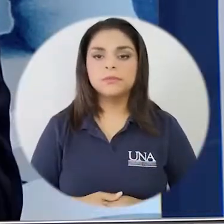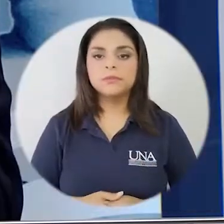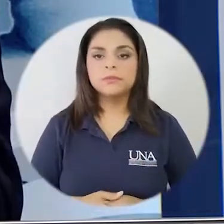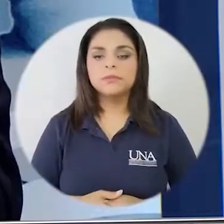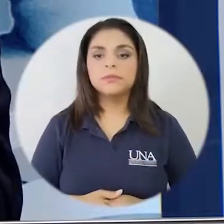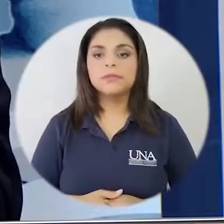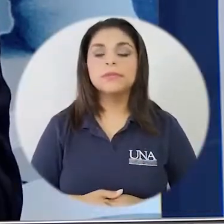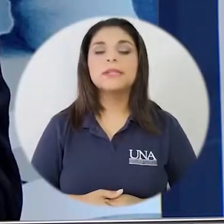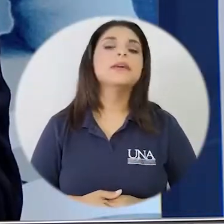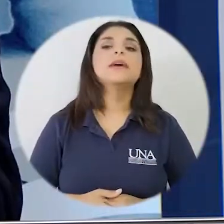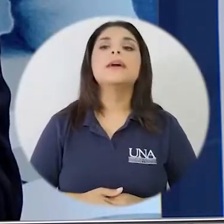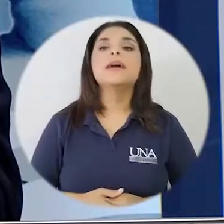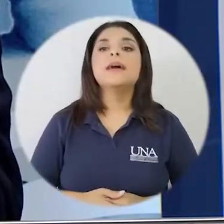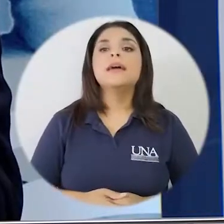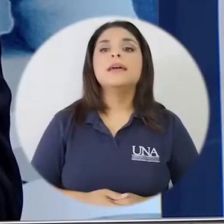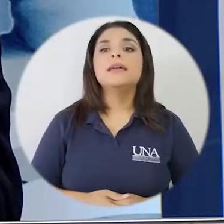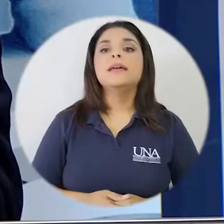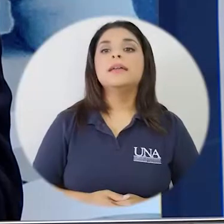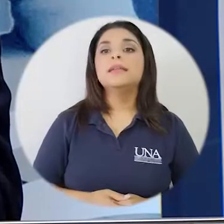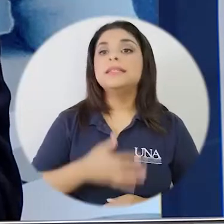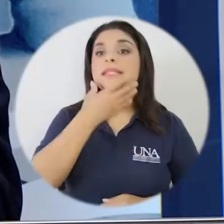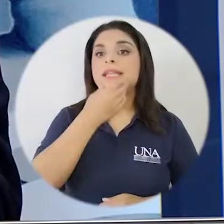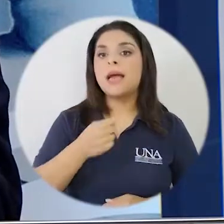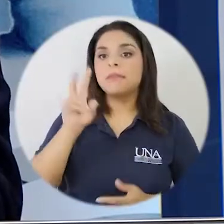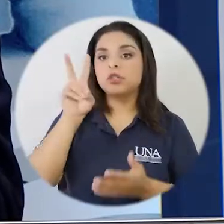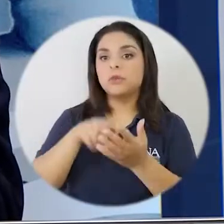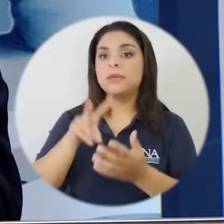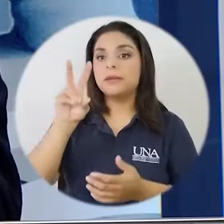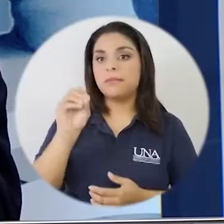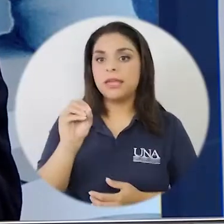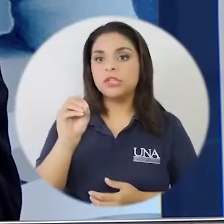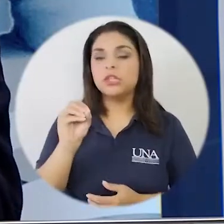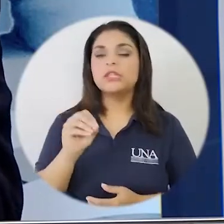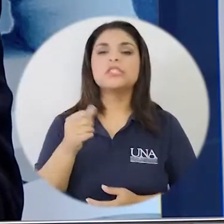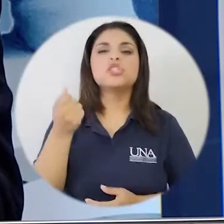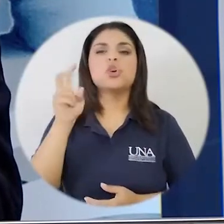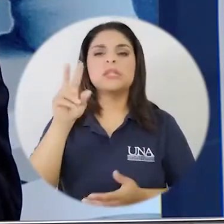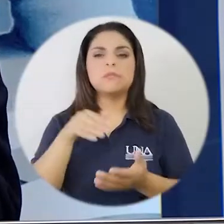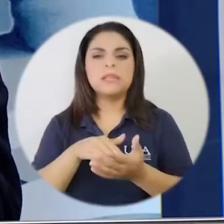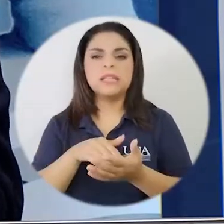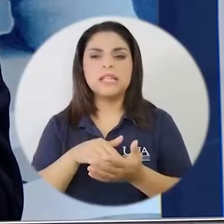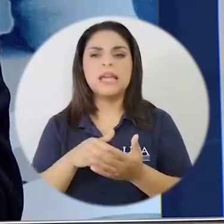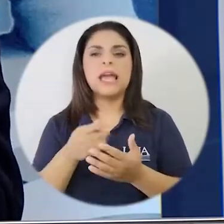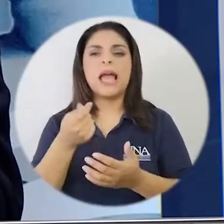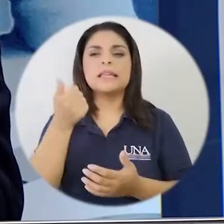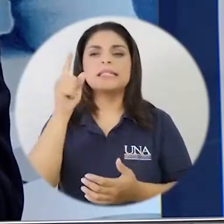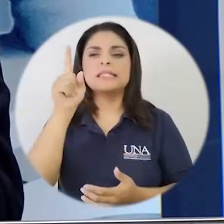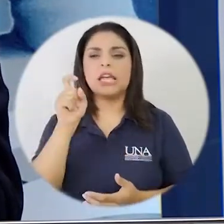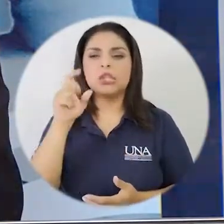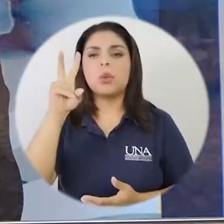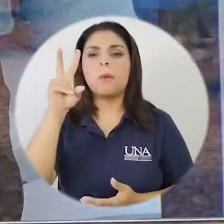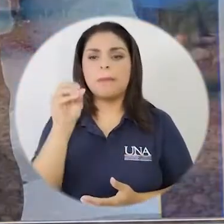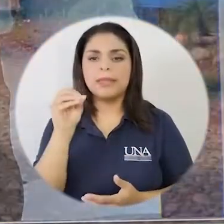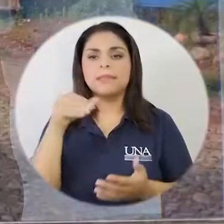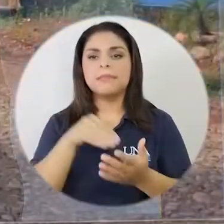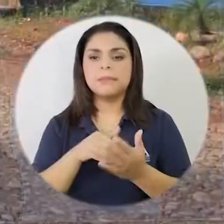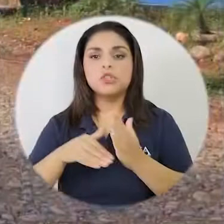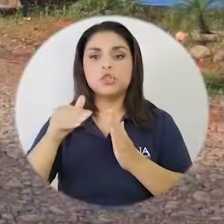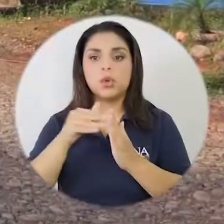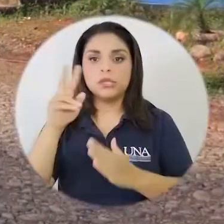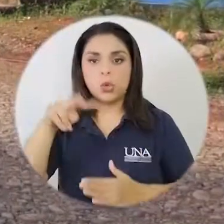diciembre del 2020, ¿verdad? En el acumulado fueron 12.873 soluciones, casi 120 mil millones de